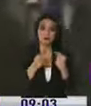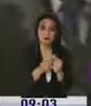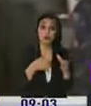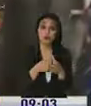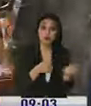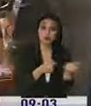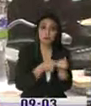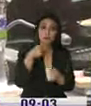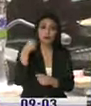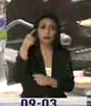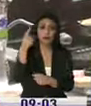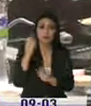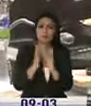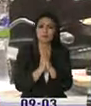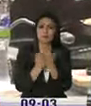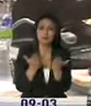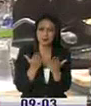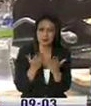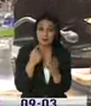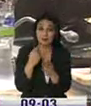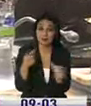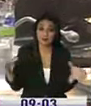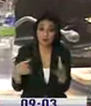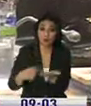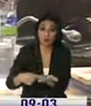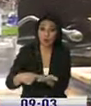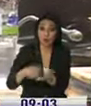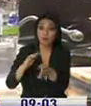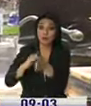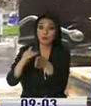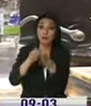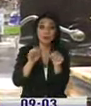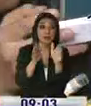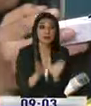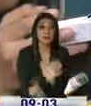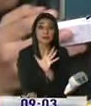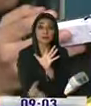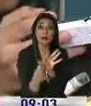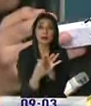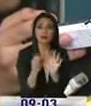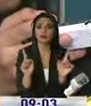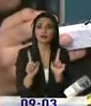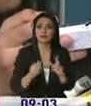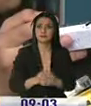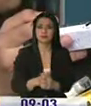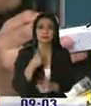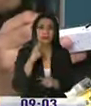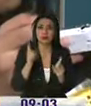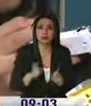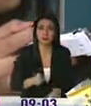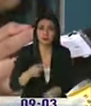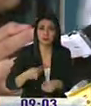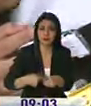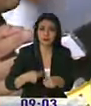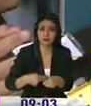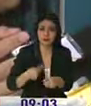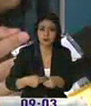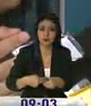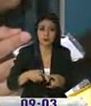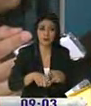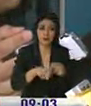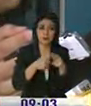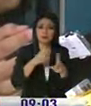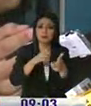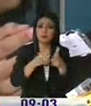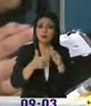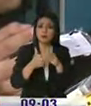correísta hay exigencias. Han pedido que a la cita no sean invitados los legisladores aliados. No debería. Es más, uno de los que originó este